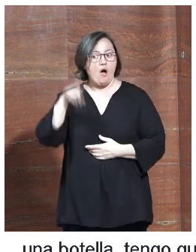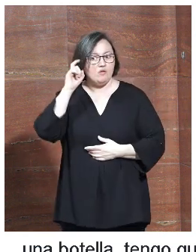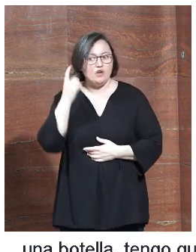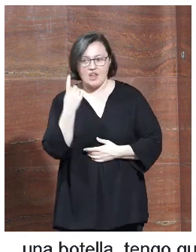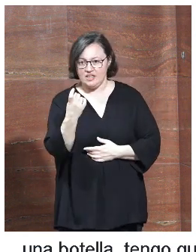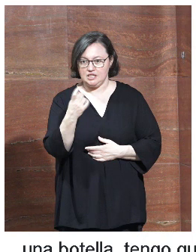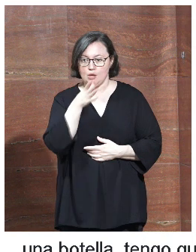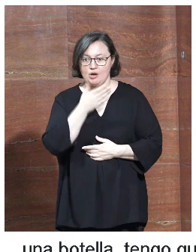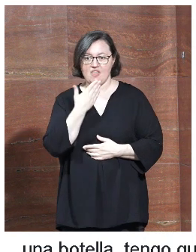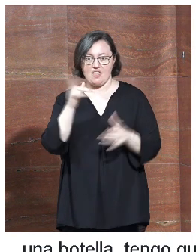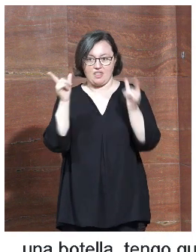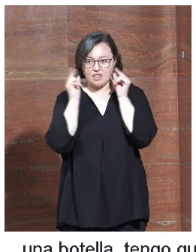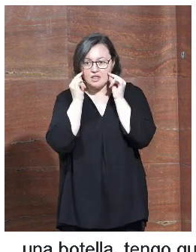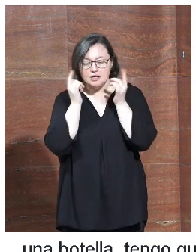audífonos.